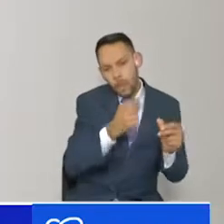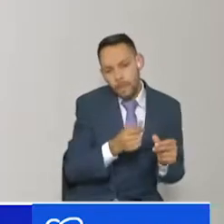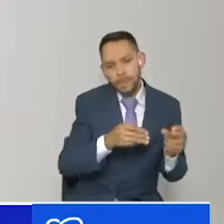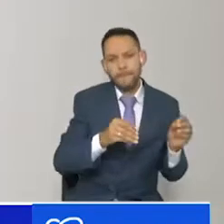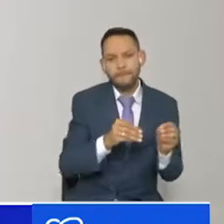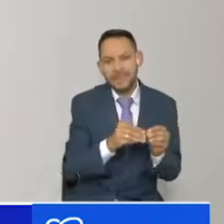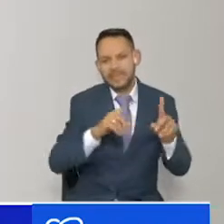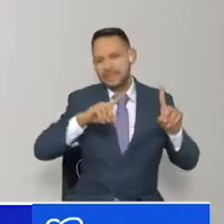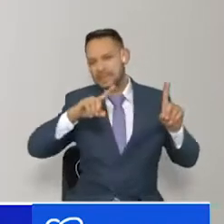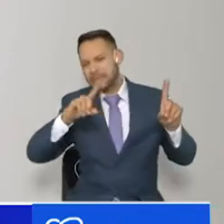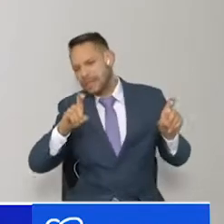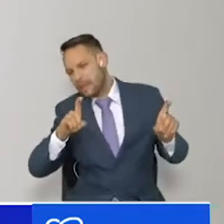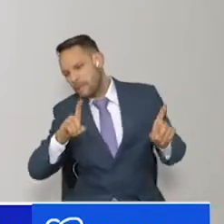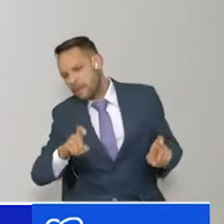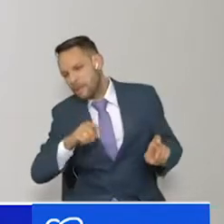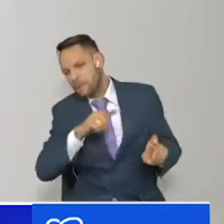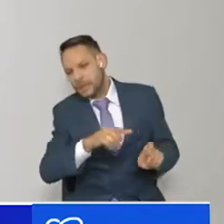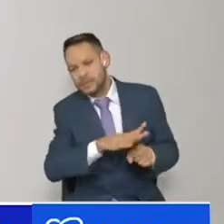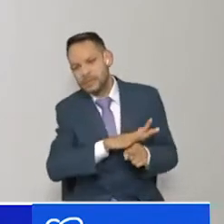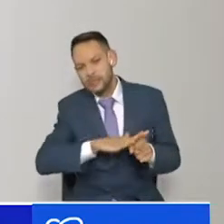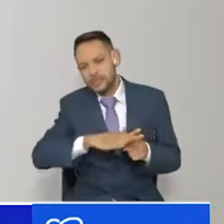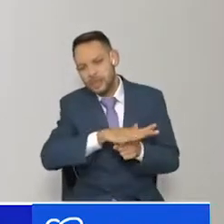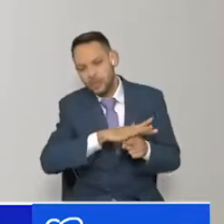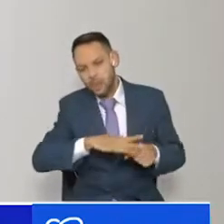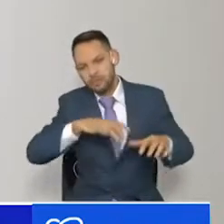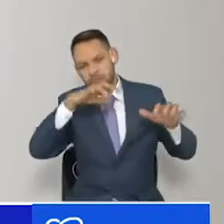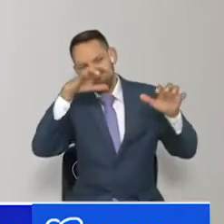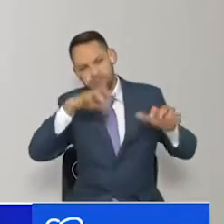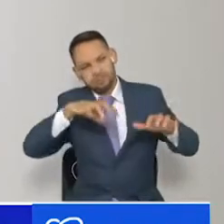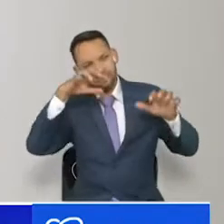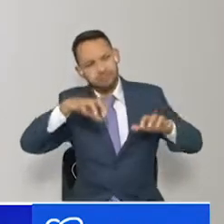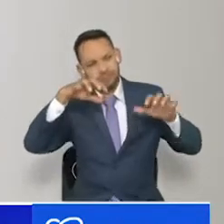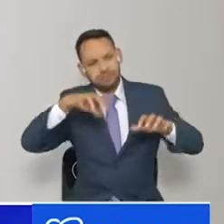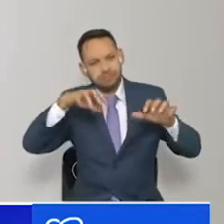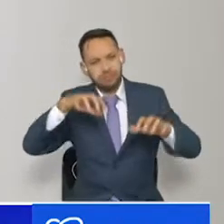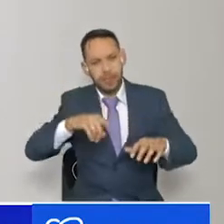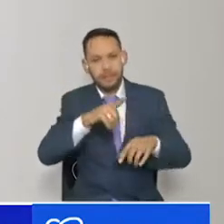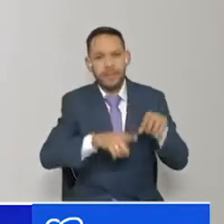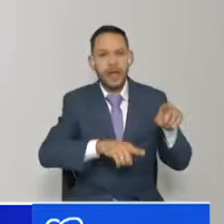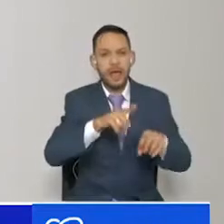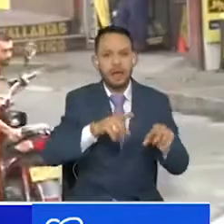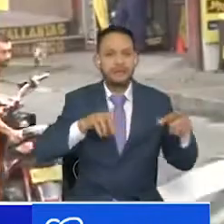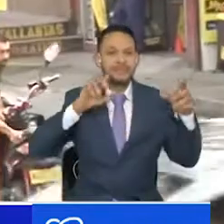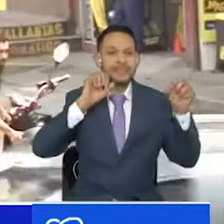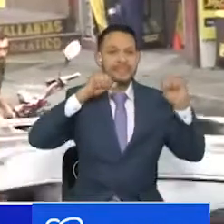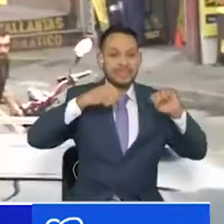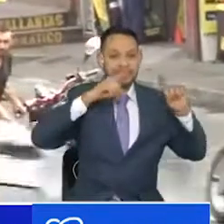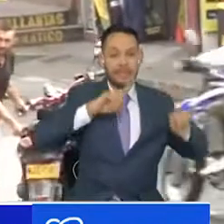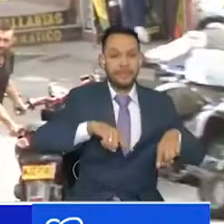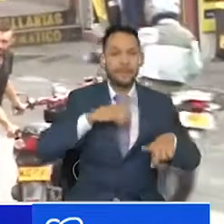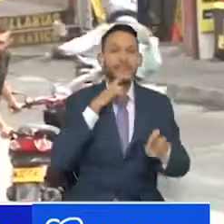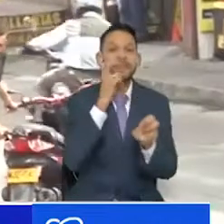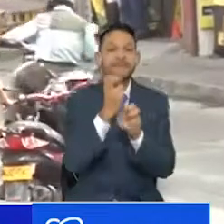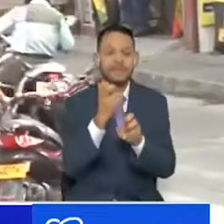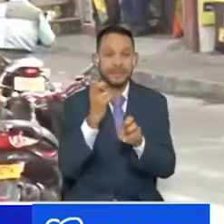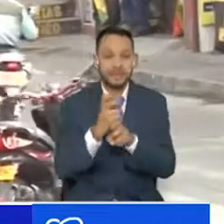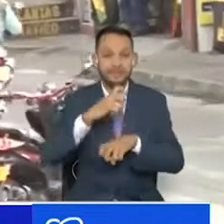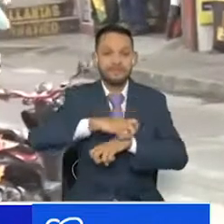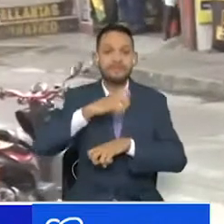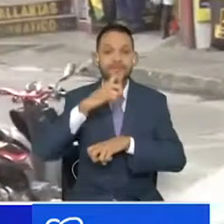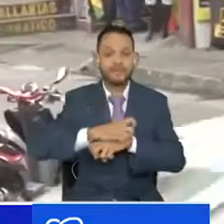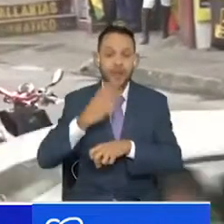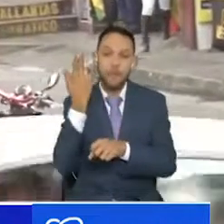a este hecho la situación invernal como lo manifiesta el sector cañero pues ha disminuido el impacto de que se deje de usar